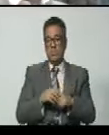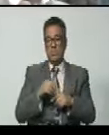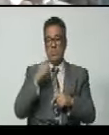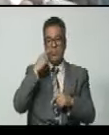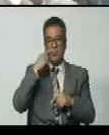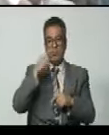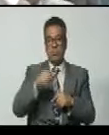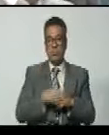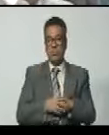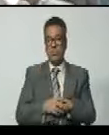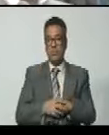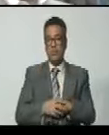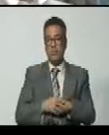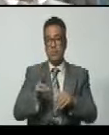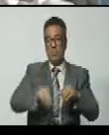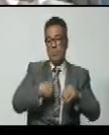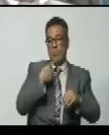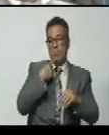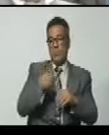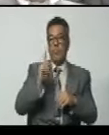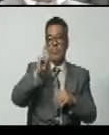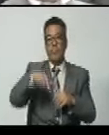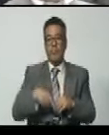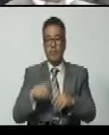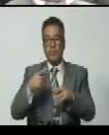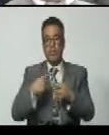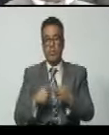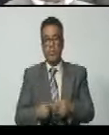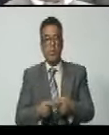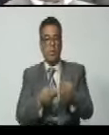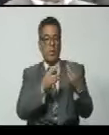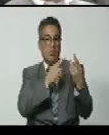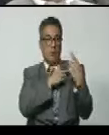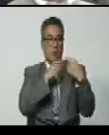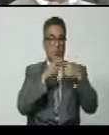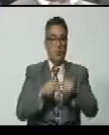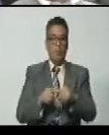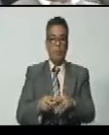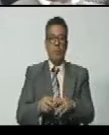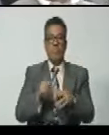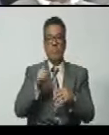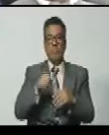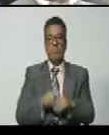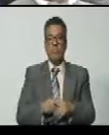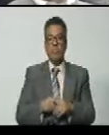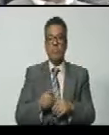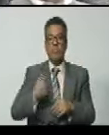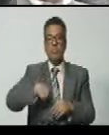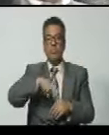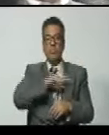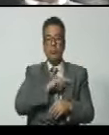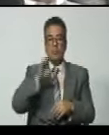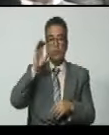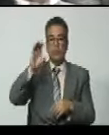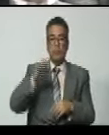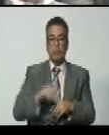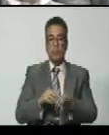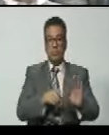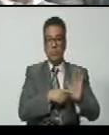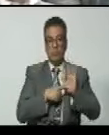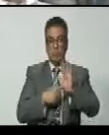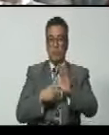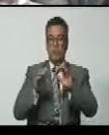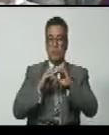aspectos, podríamos decir que también va a tener la responsabilidad de la representación de nuestro país ante